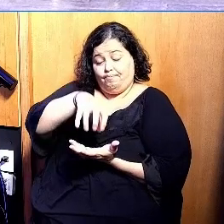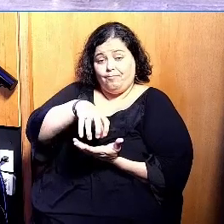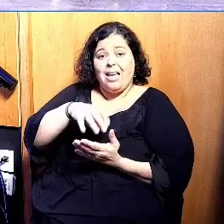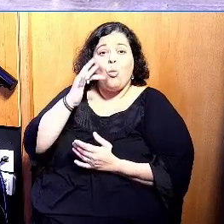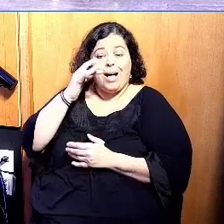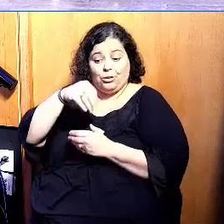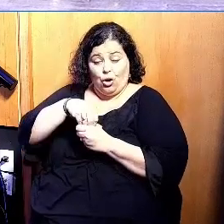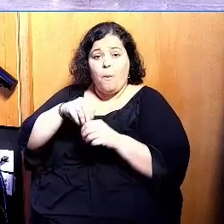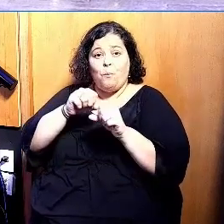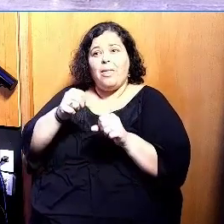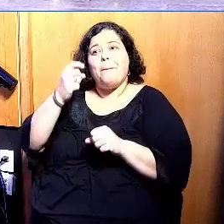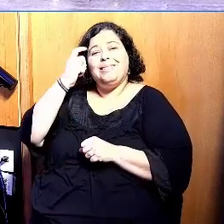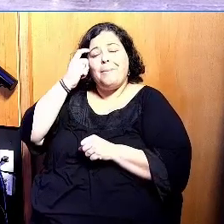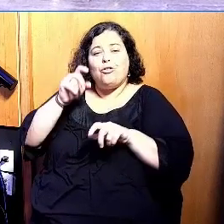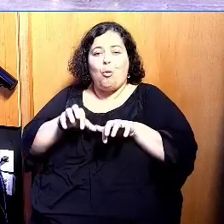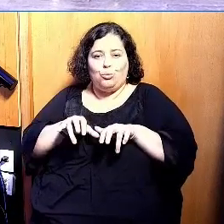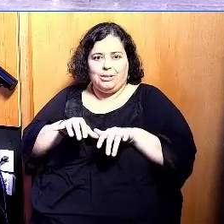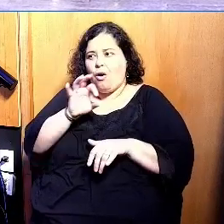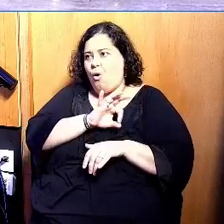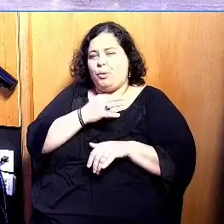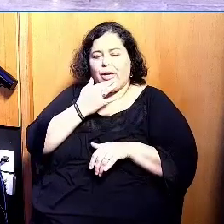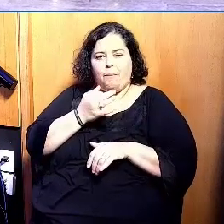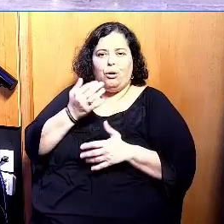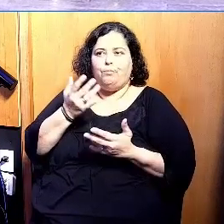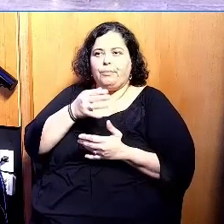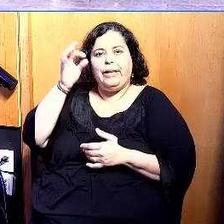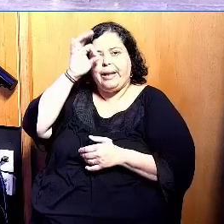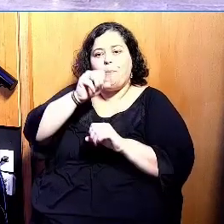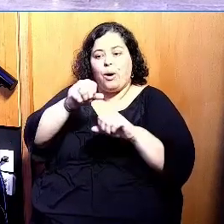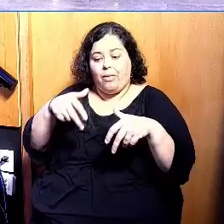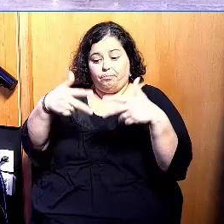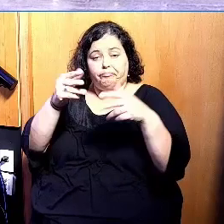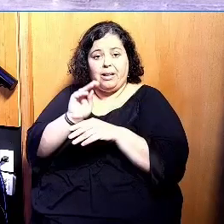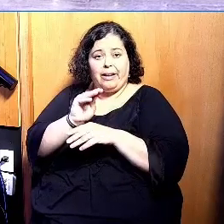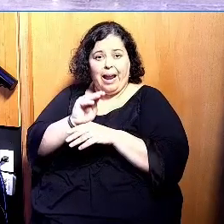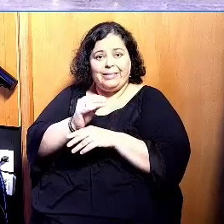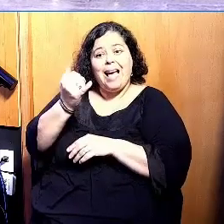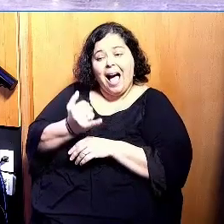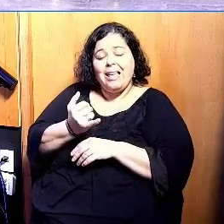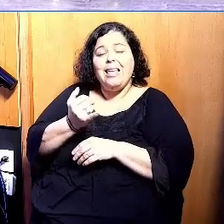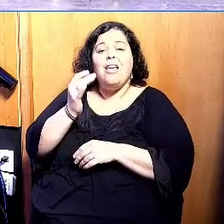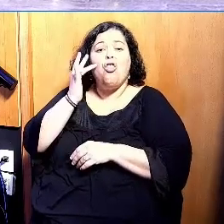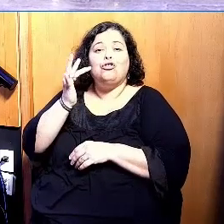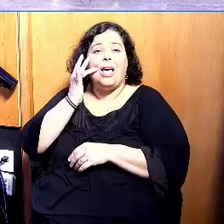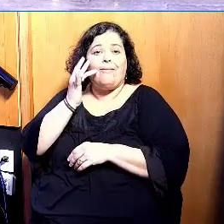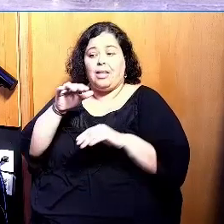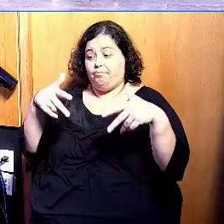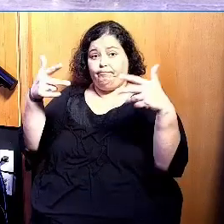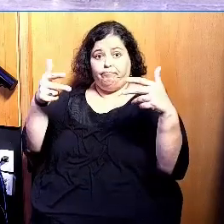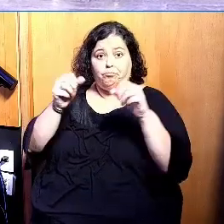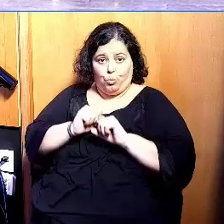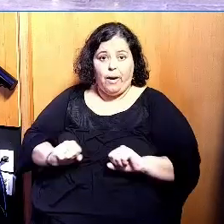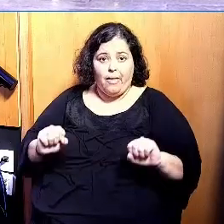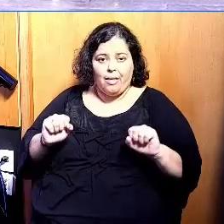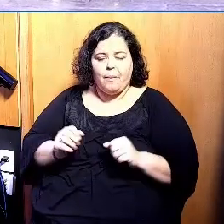de pensamiento computacional o Ceibal en inglés puedan llevar adelante sus clases, ya que tienen docentes remotos. Y en